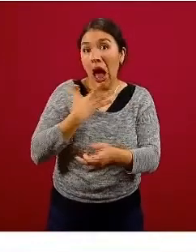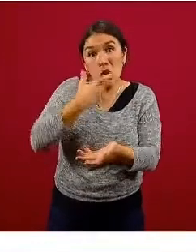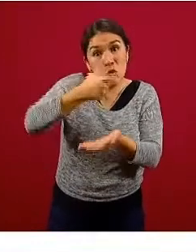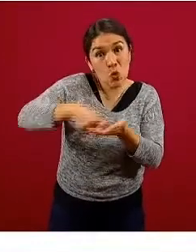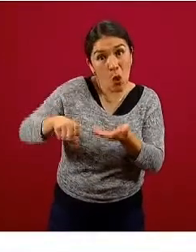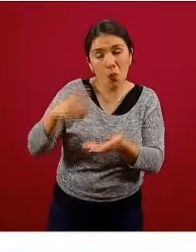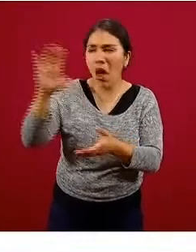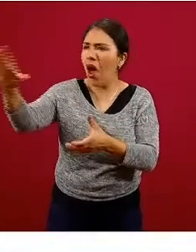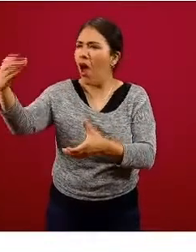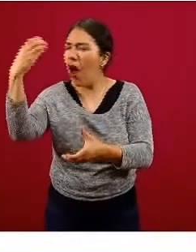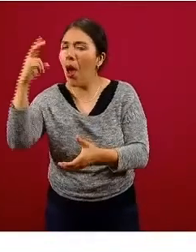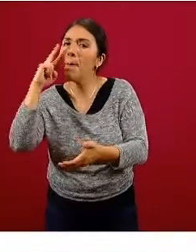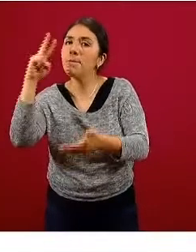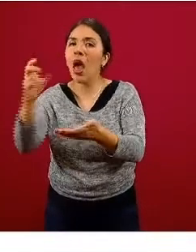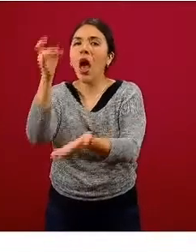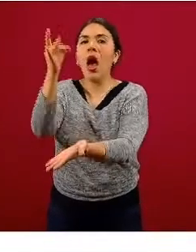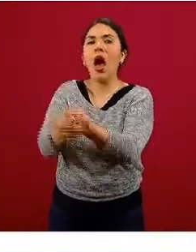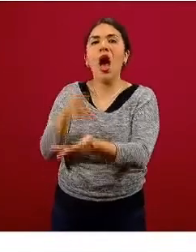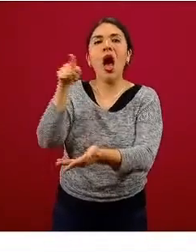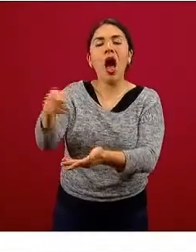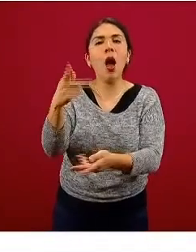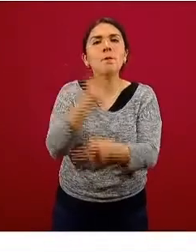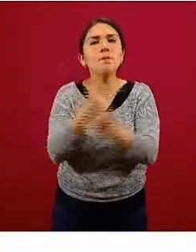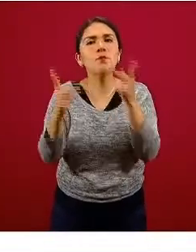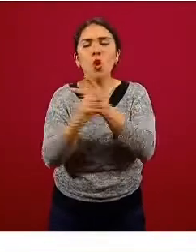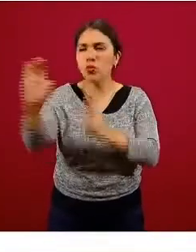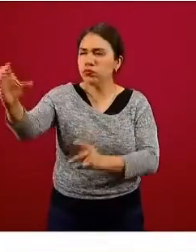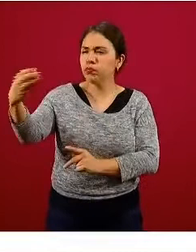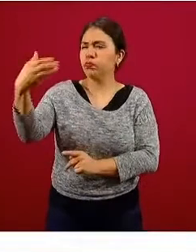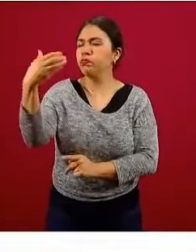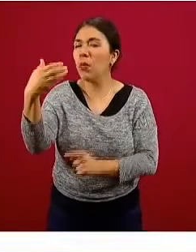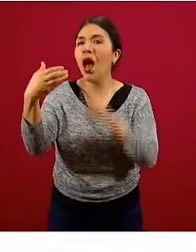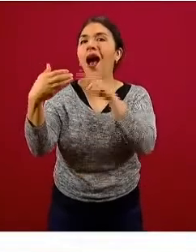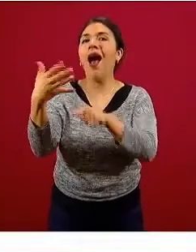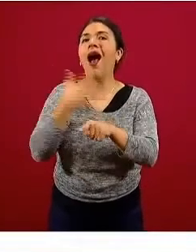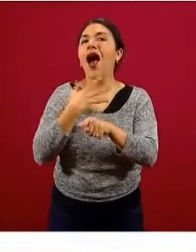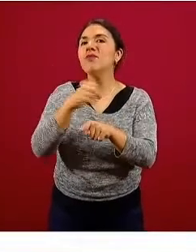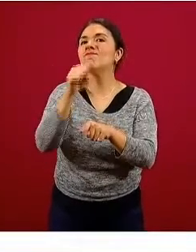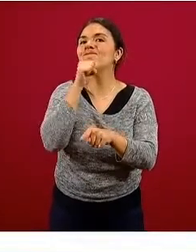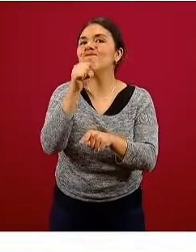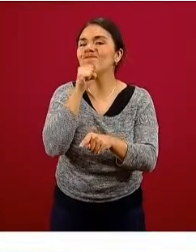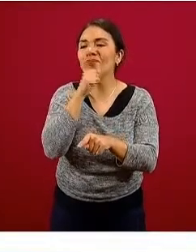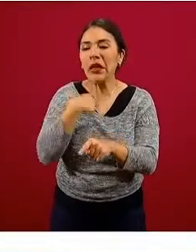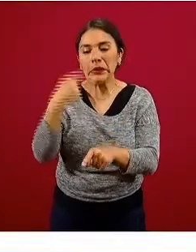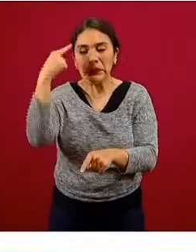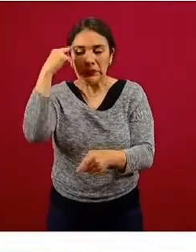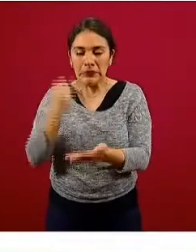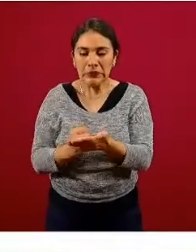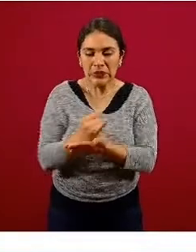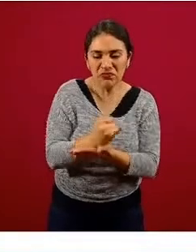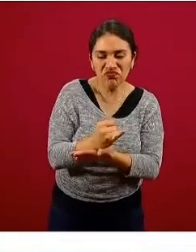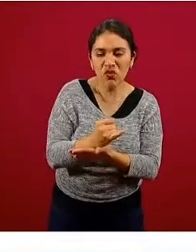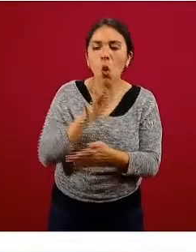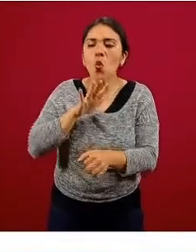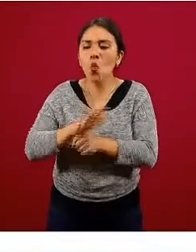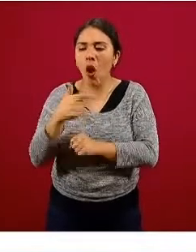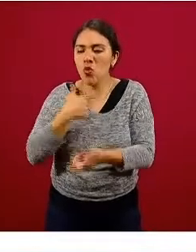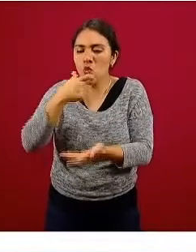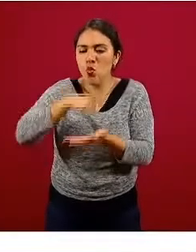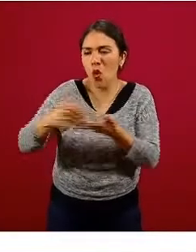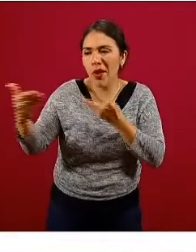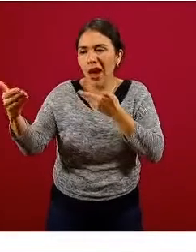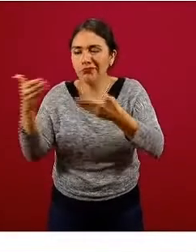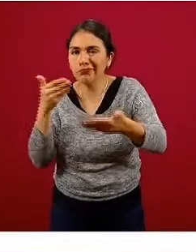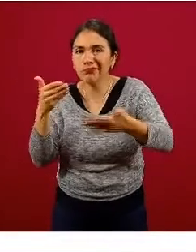compra, veamos muy rápidamente, en los segundos que toma la decisión de la compra, cuál de los productos